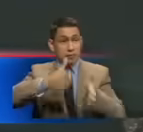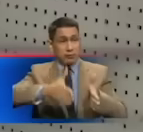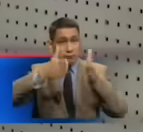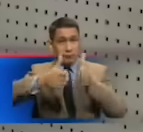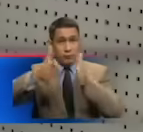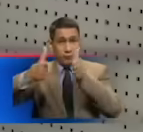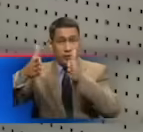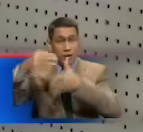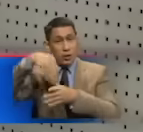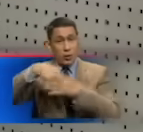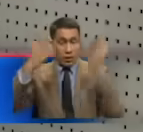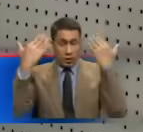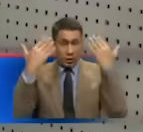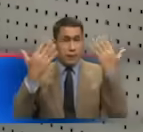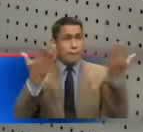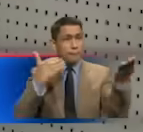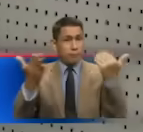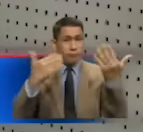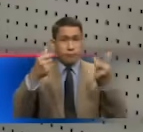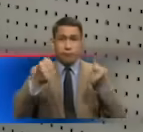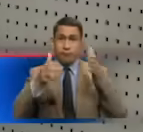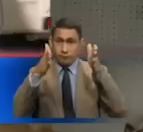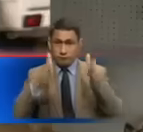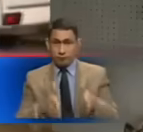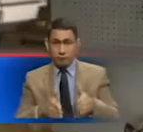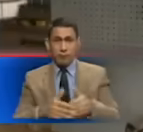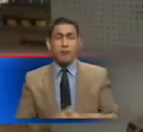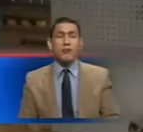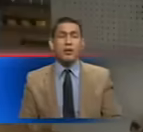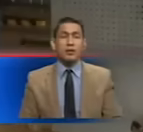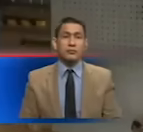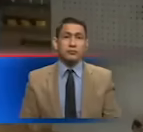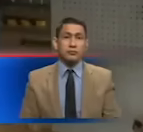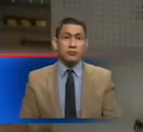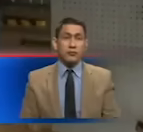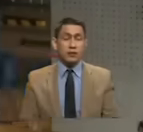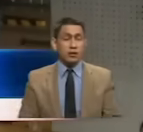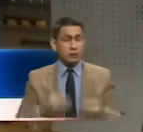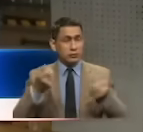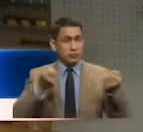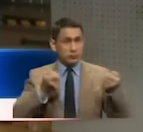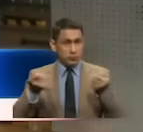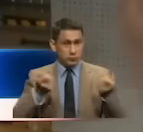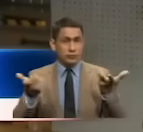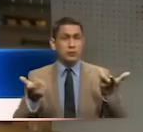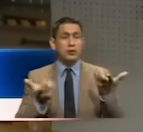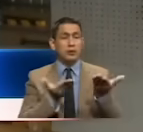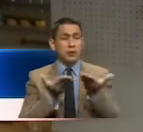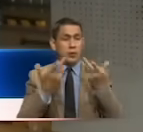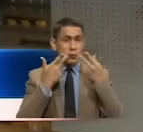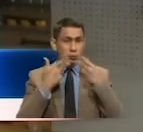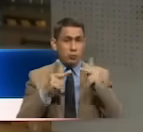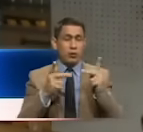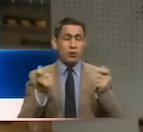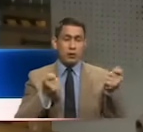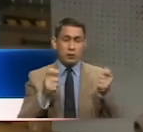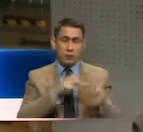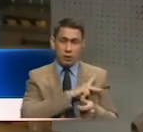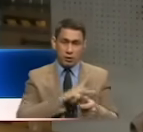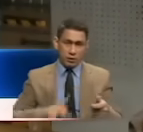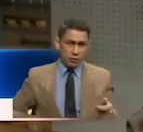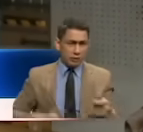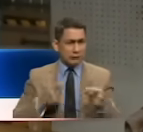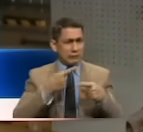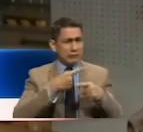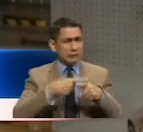recibir a decenas de usuarios para obtener su documento aprobado. Todos los tipos de vehículos, transportación pública y comercial, vehículos